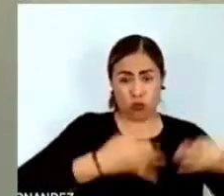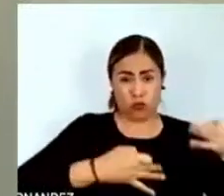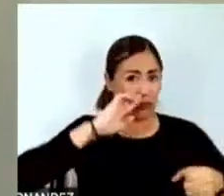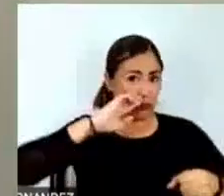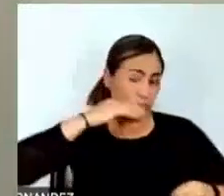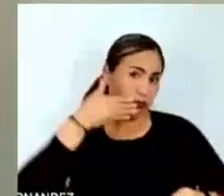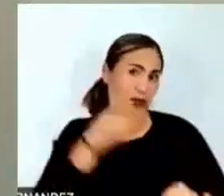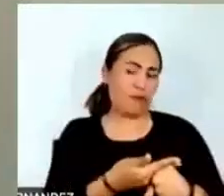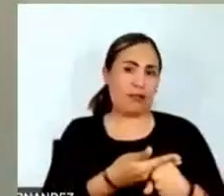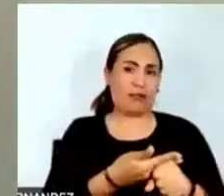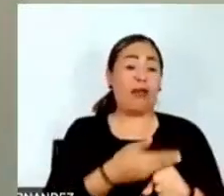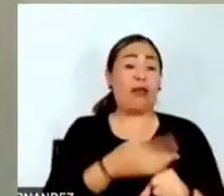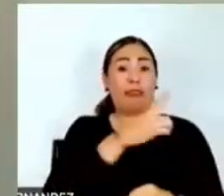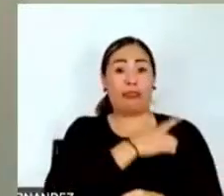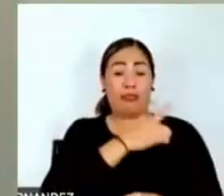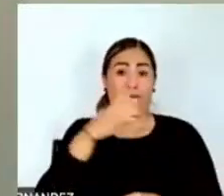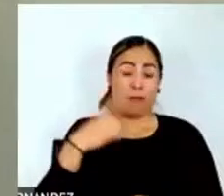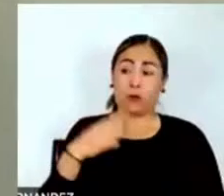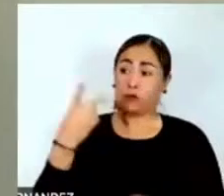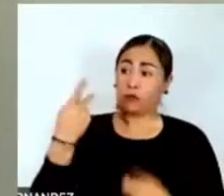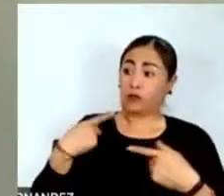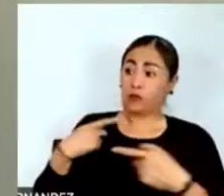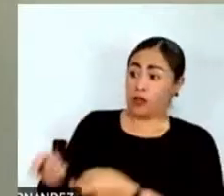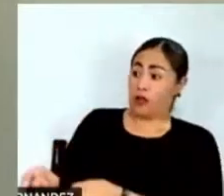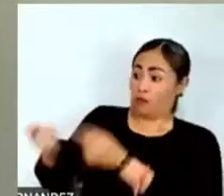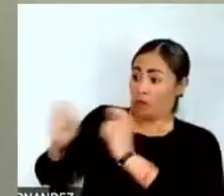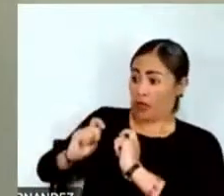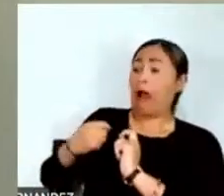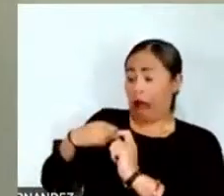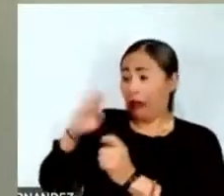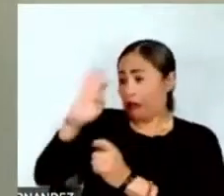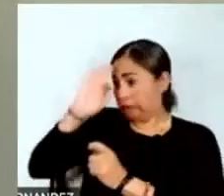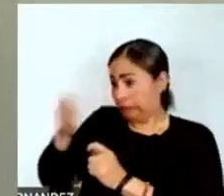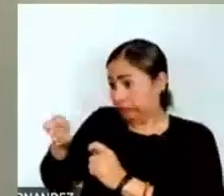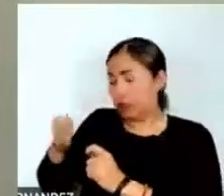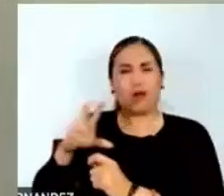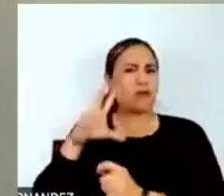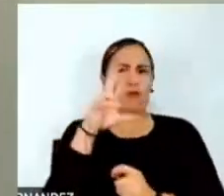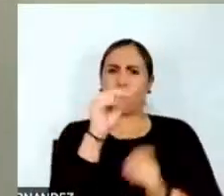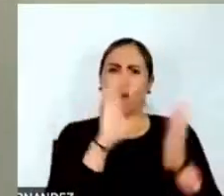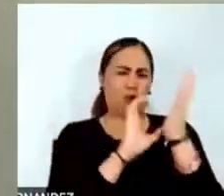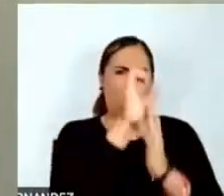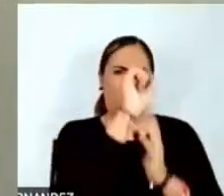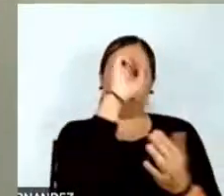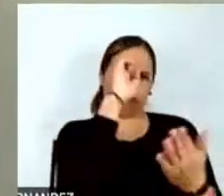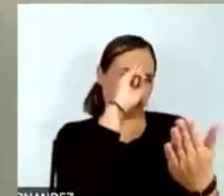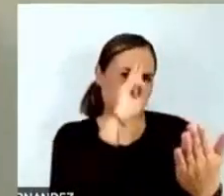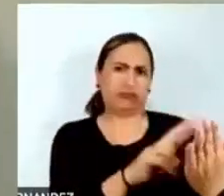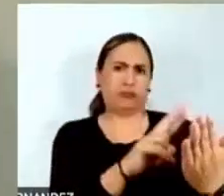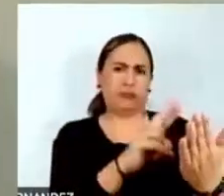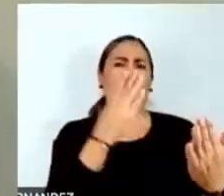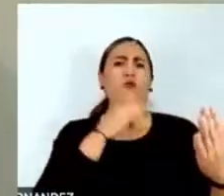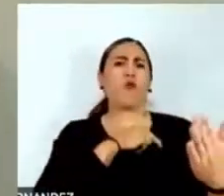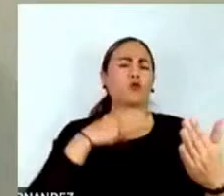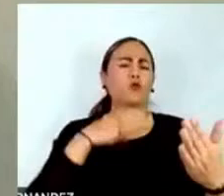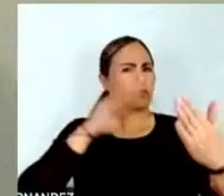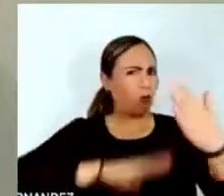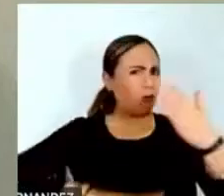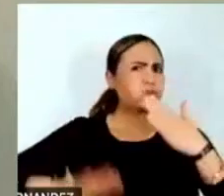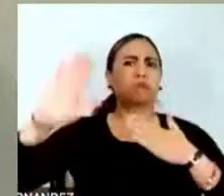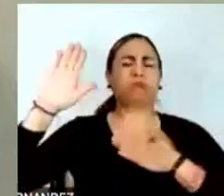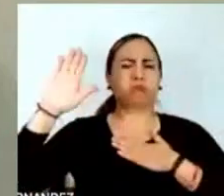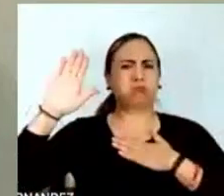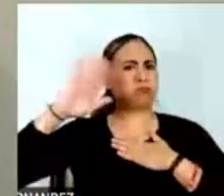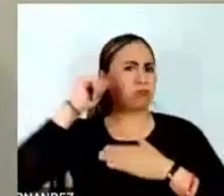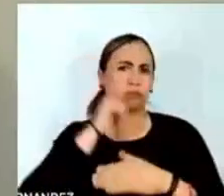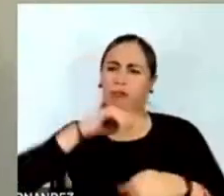las personas que nos designaron, sino con la Constitución que protestamos defender. En